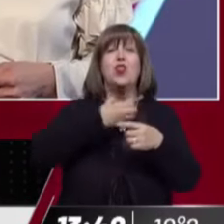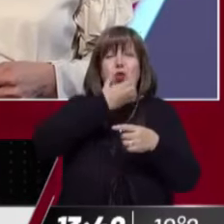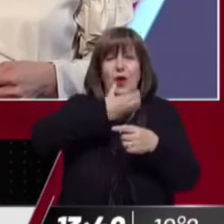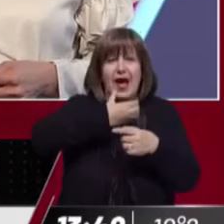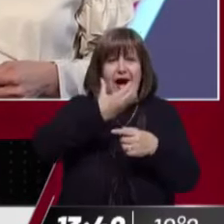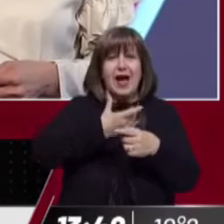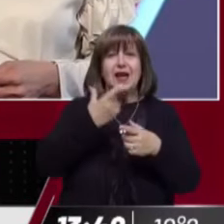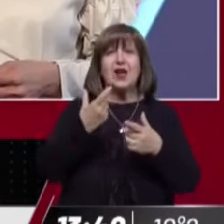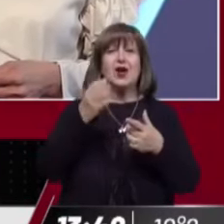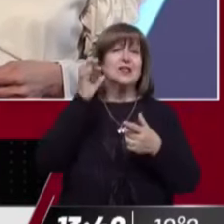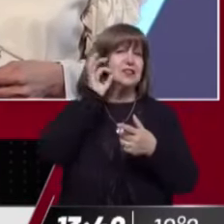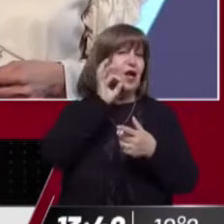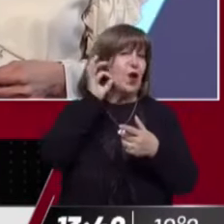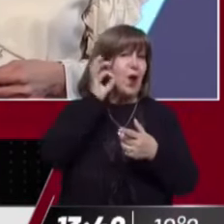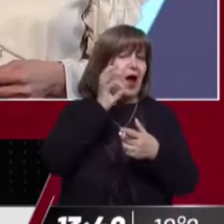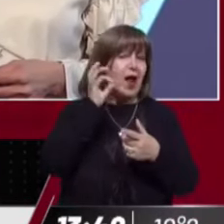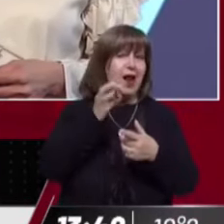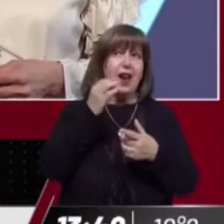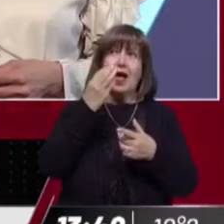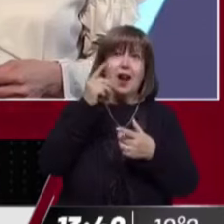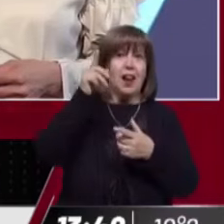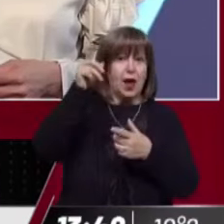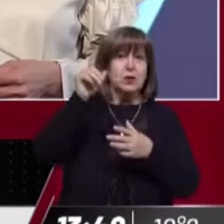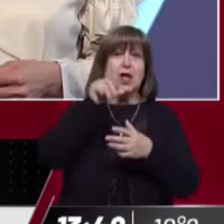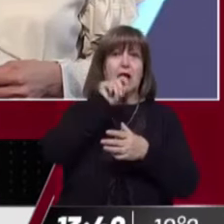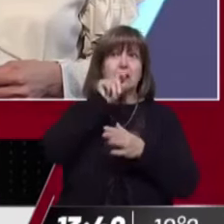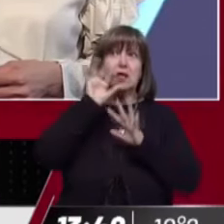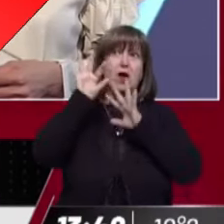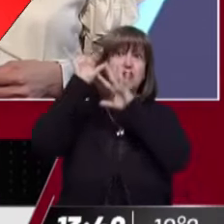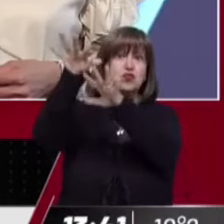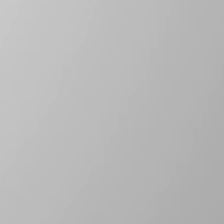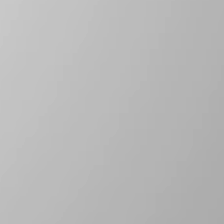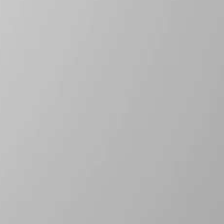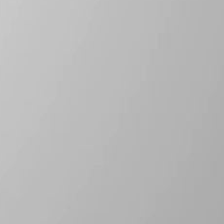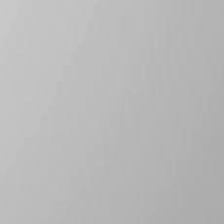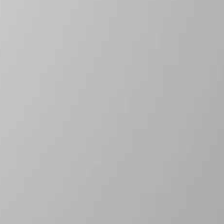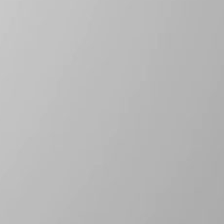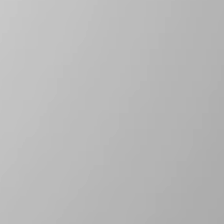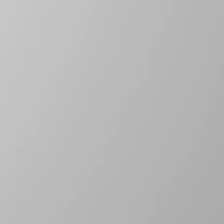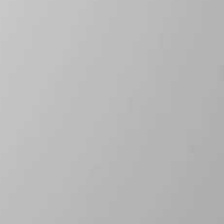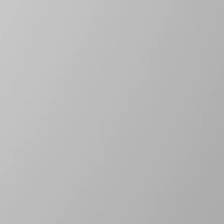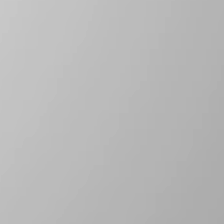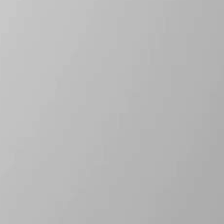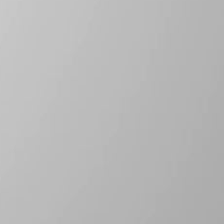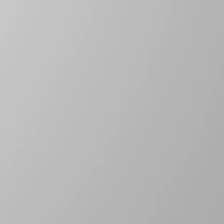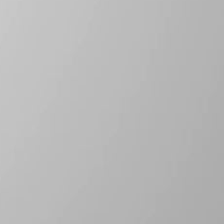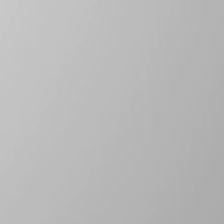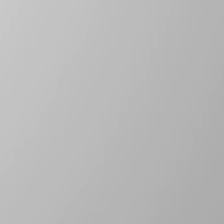terminan padeciendo esta invasión de catas durante la época de la primavera-verano.